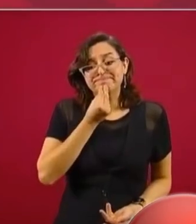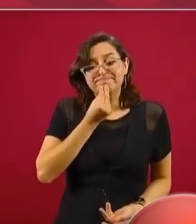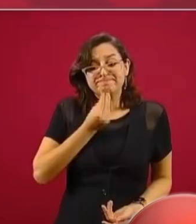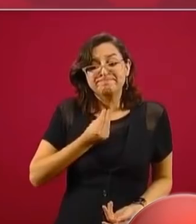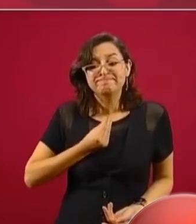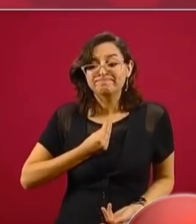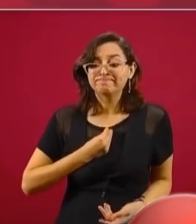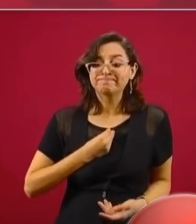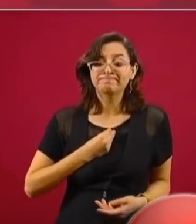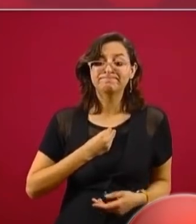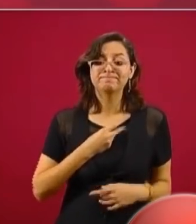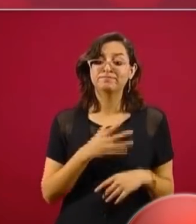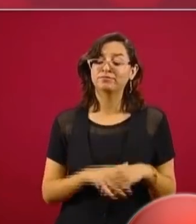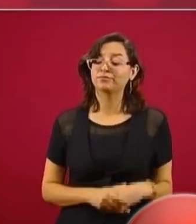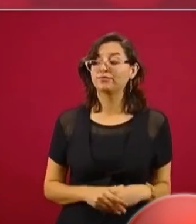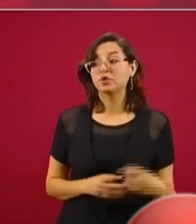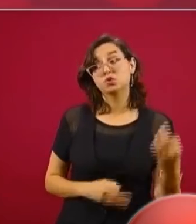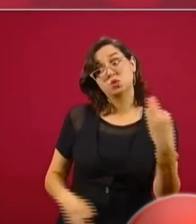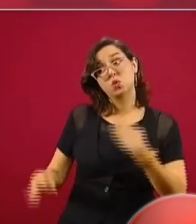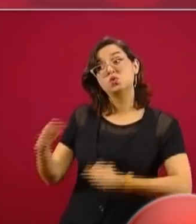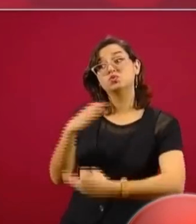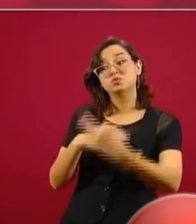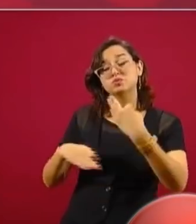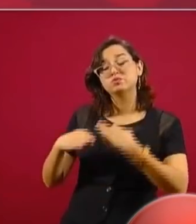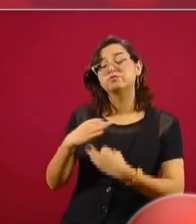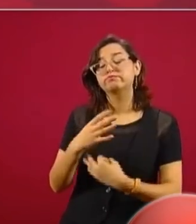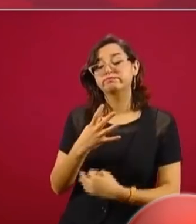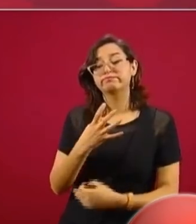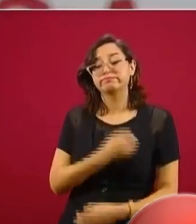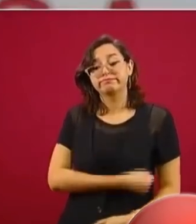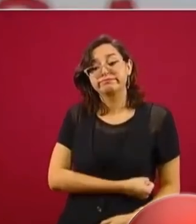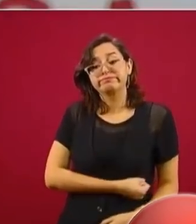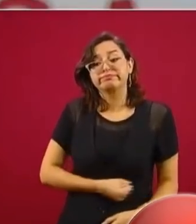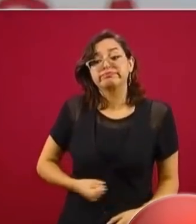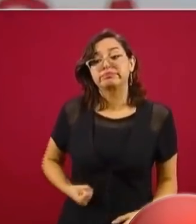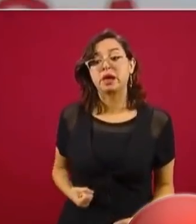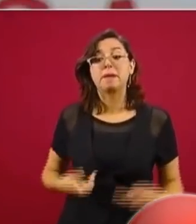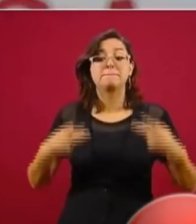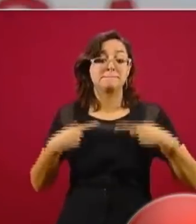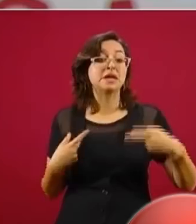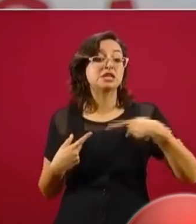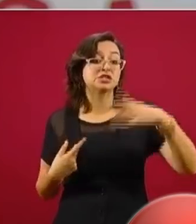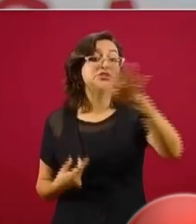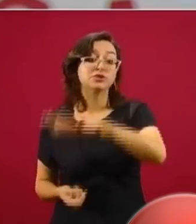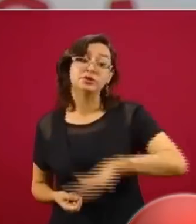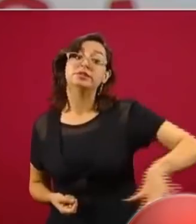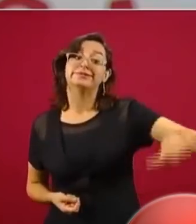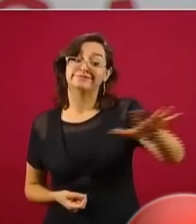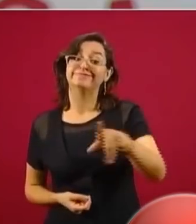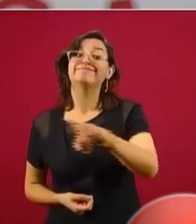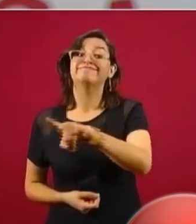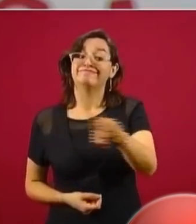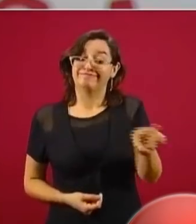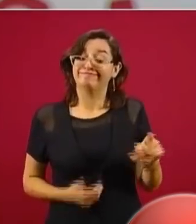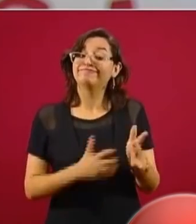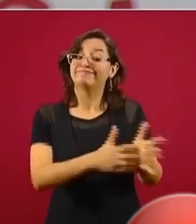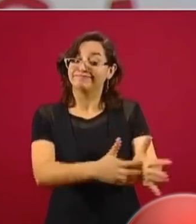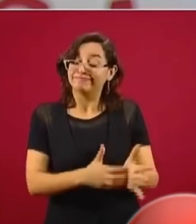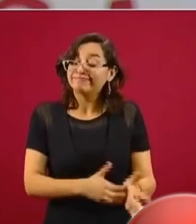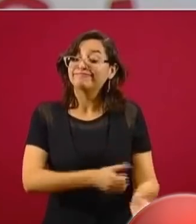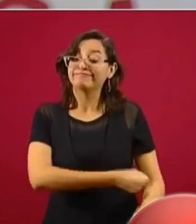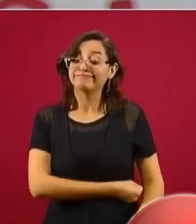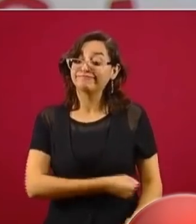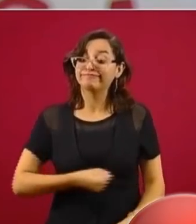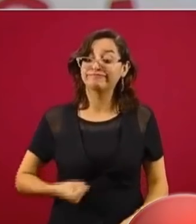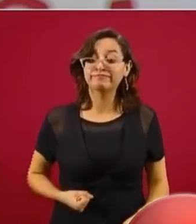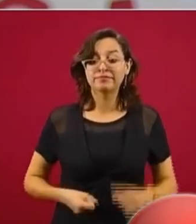tenemos todos que apretarnos el cinturón. Le pedían al pueblo que se apretara el cinturón. Ahora no. Ahora